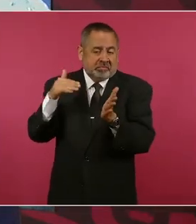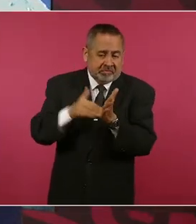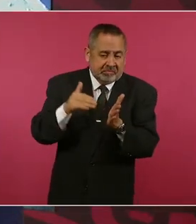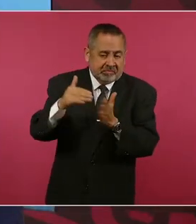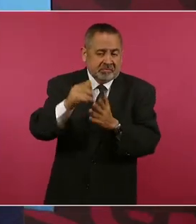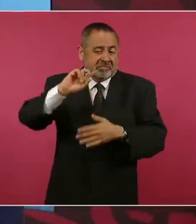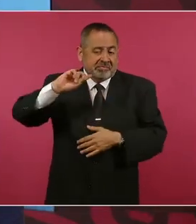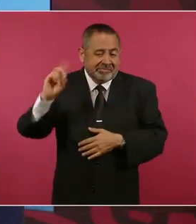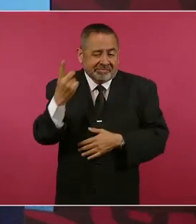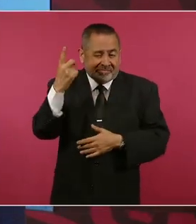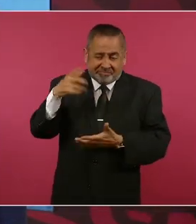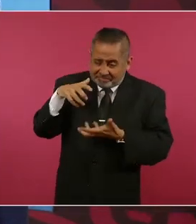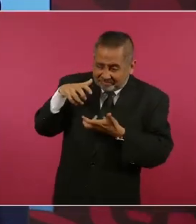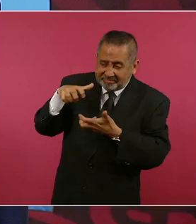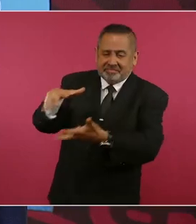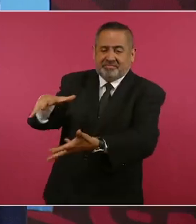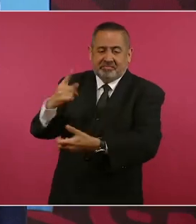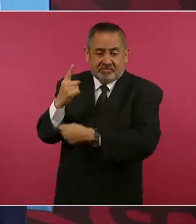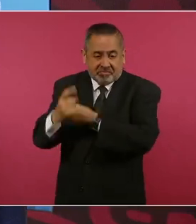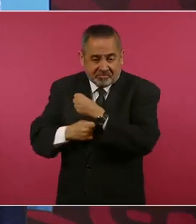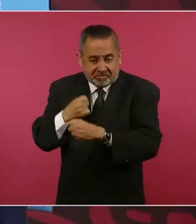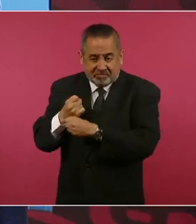2,800 millones de dólares cada año